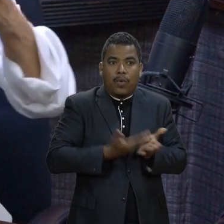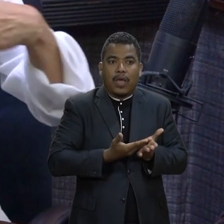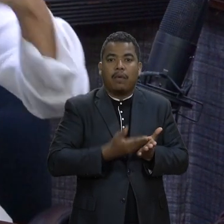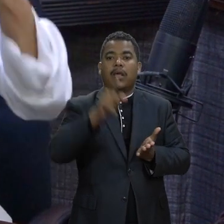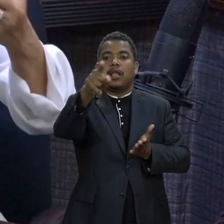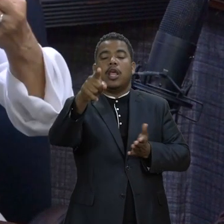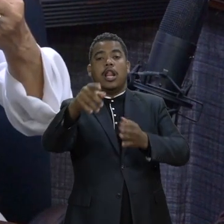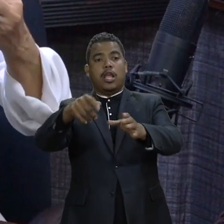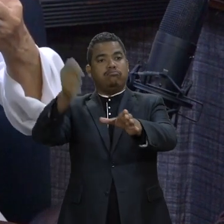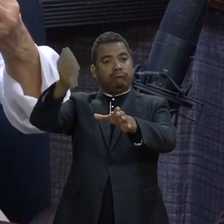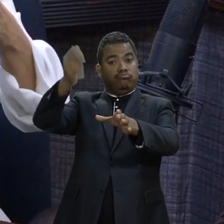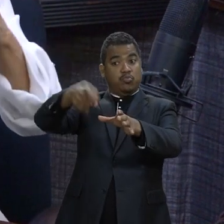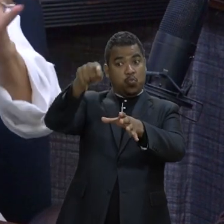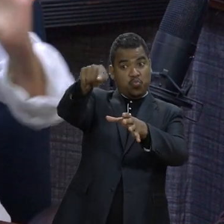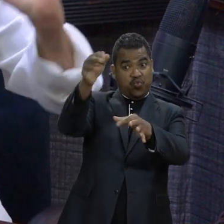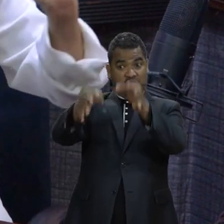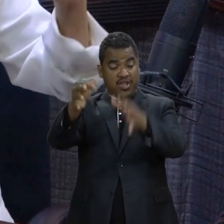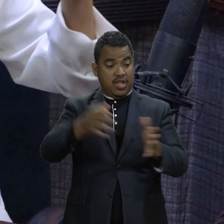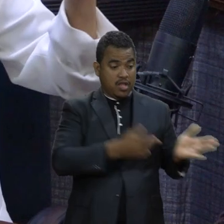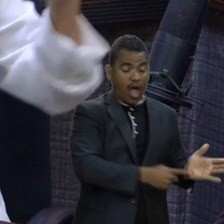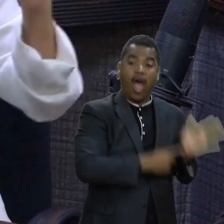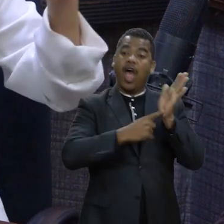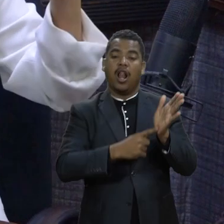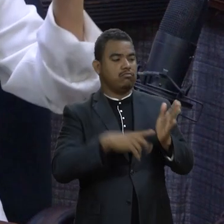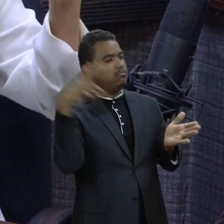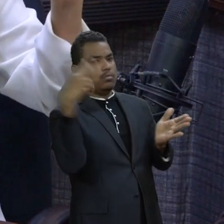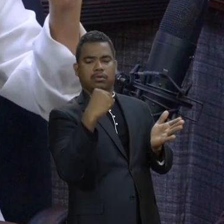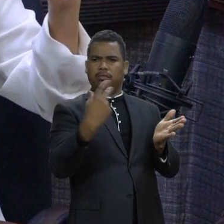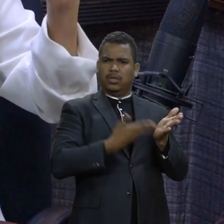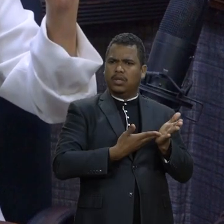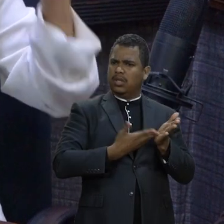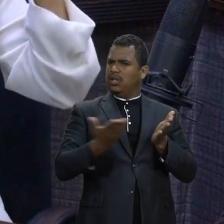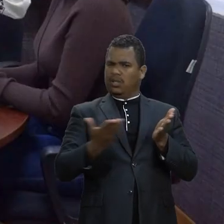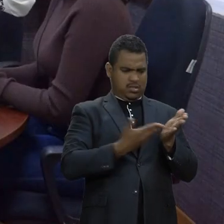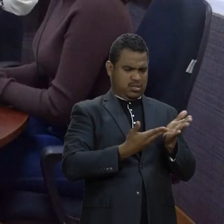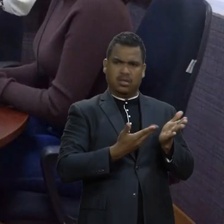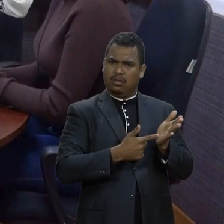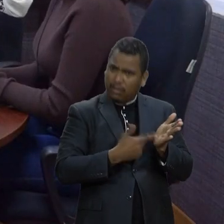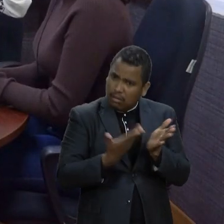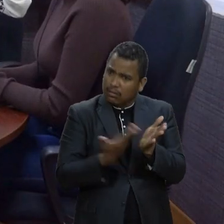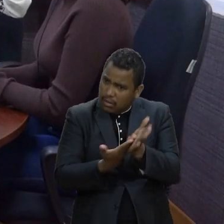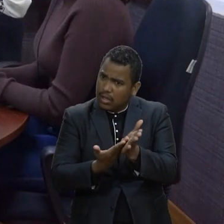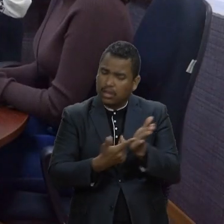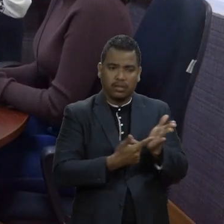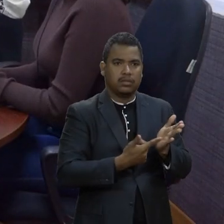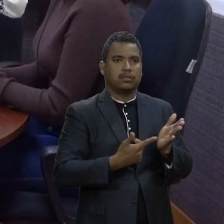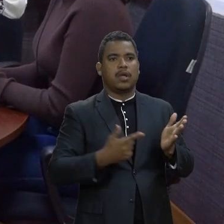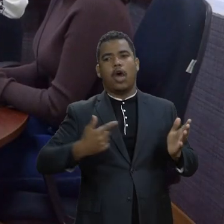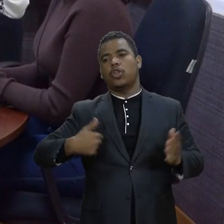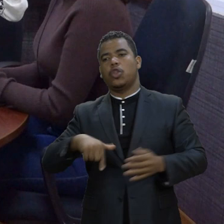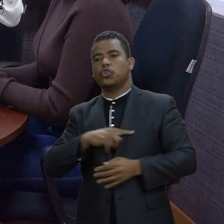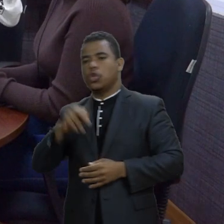el juez para que el juez decida, pues ya casi no hay nada del expediente. El tiempo pasó. Y se cae.